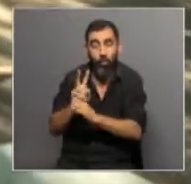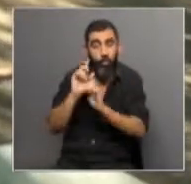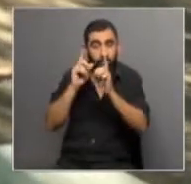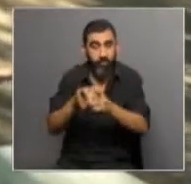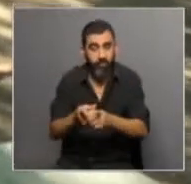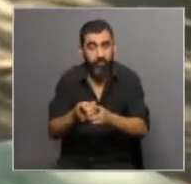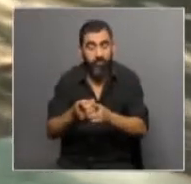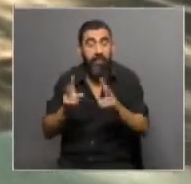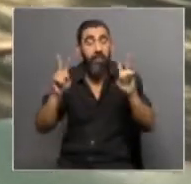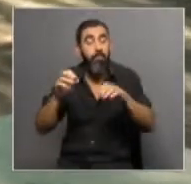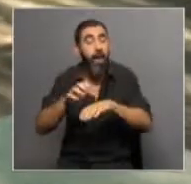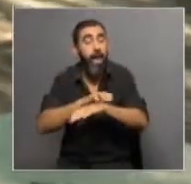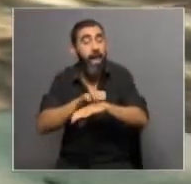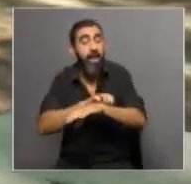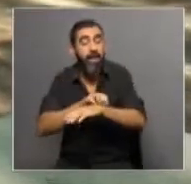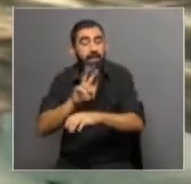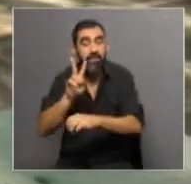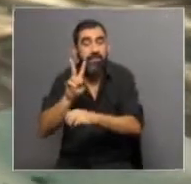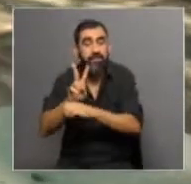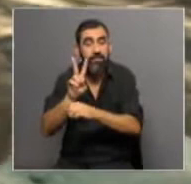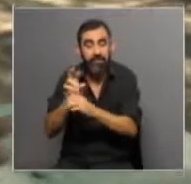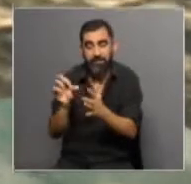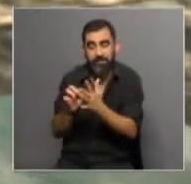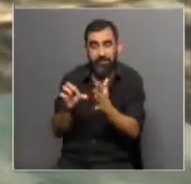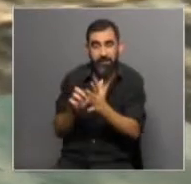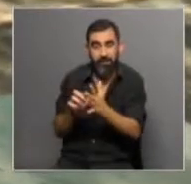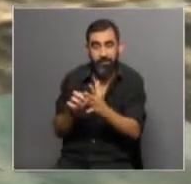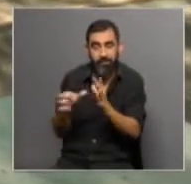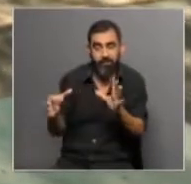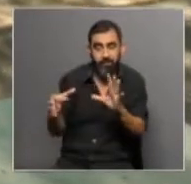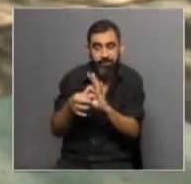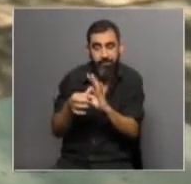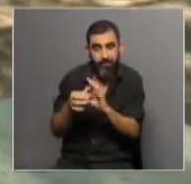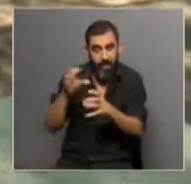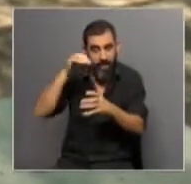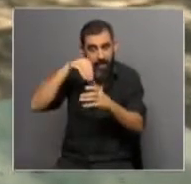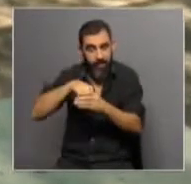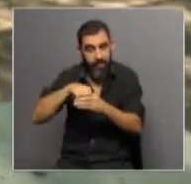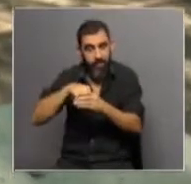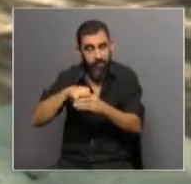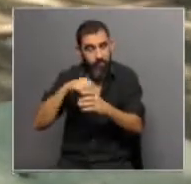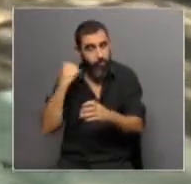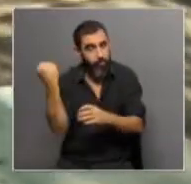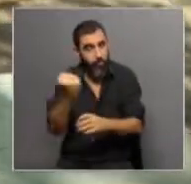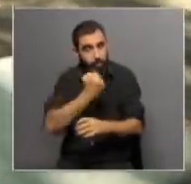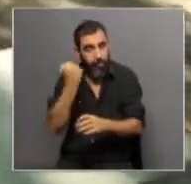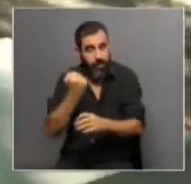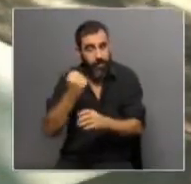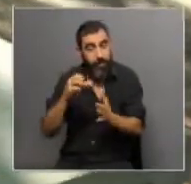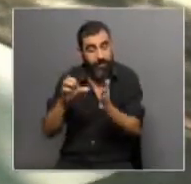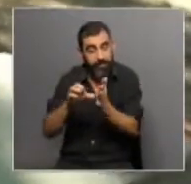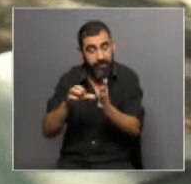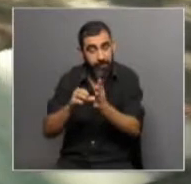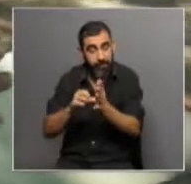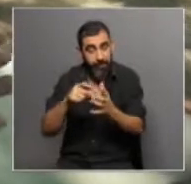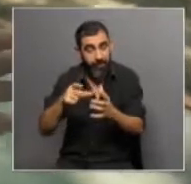cuando hablamos de alergias, hablamos del sistema inmune. Hay una relación, un diálogo y una interacción muy importante entre el sistema